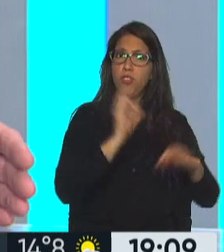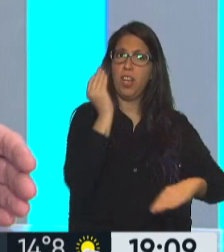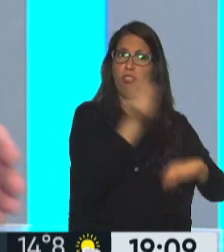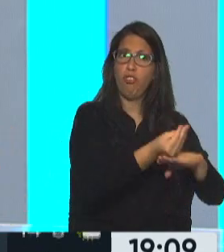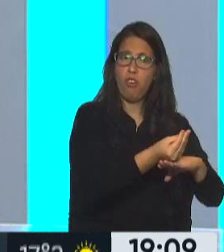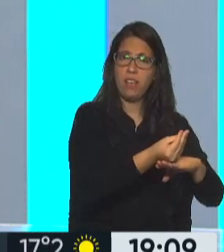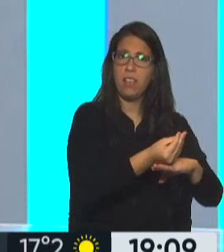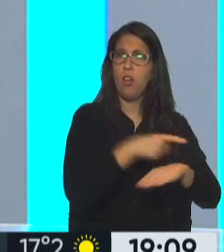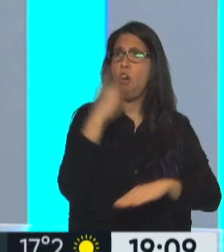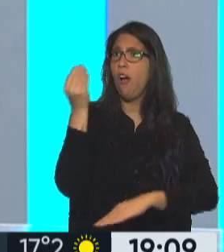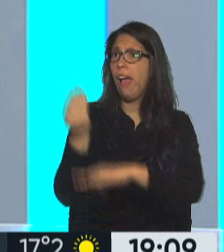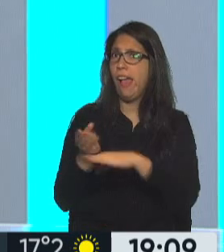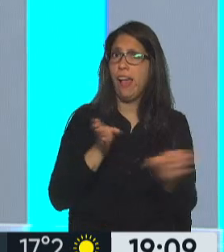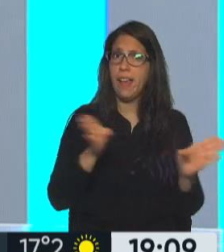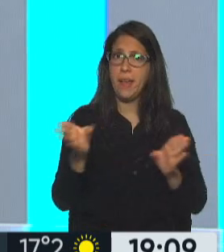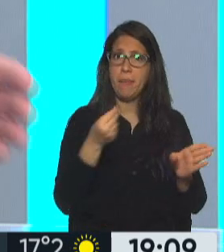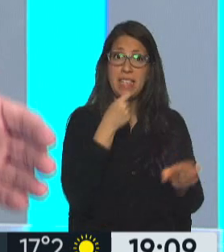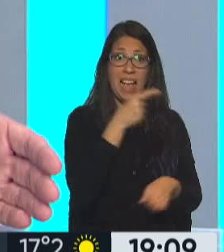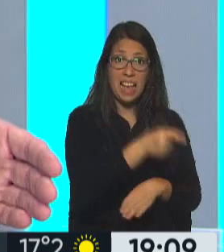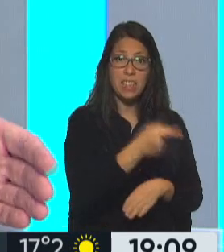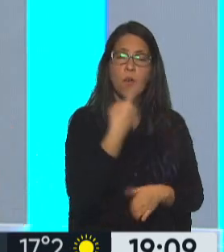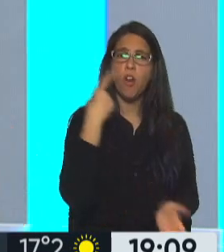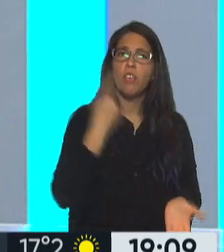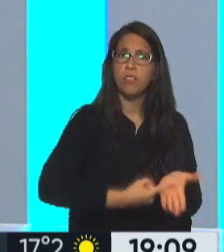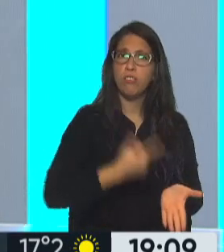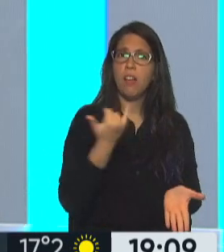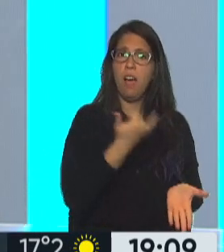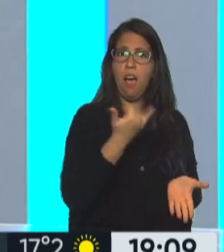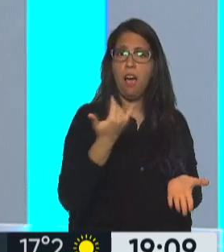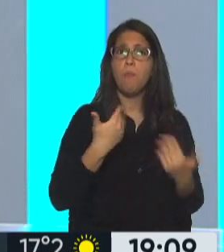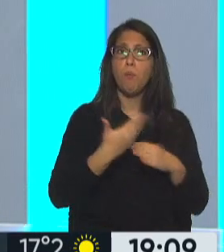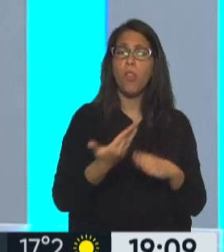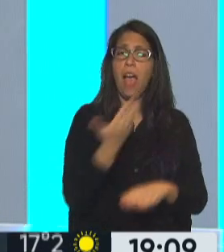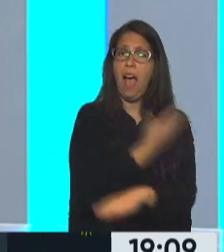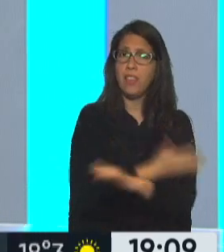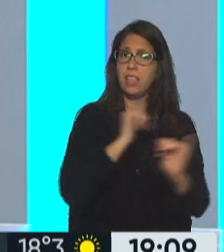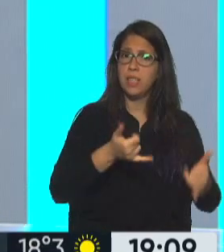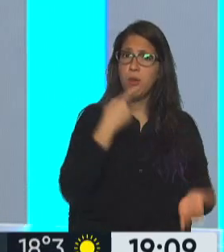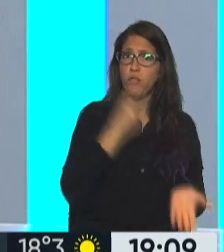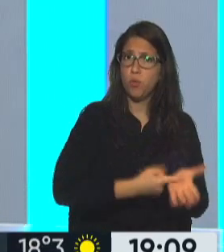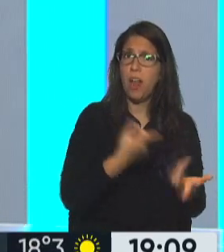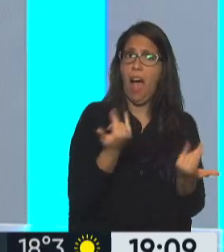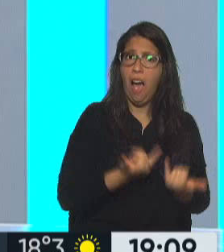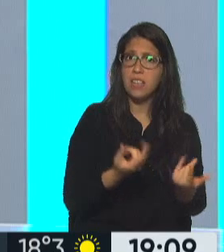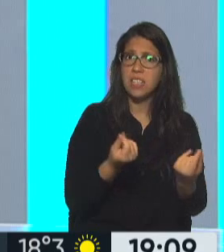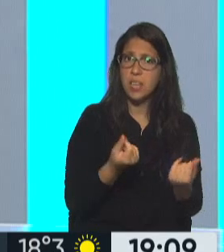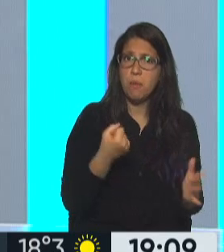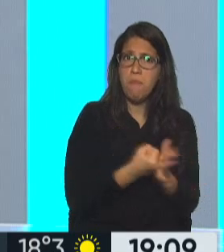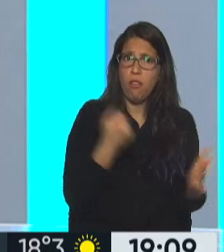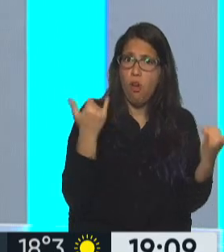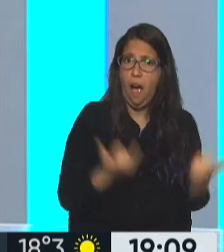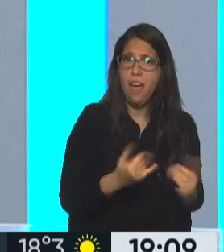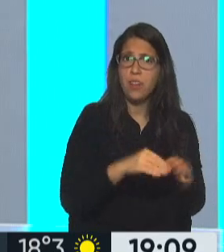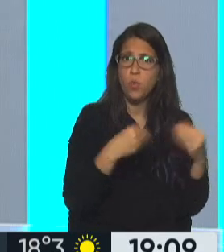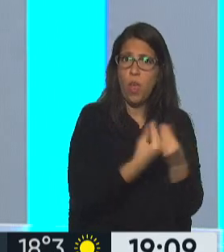o tenemos otro con este proyecto bueno se toman esta medida que Podrían haber sido antes pero son medidas que sirve que impactan que tiene un